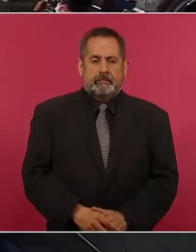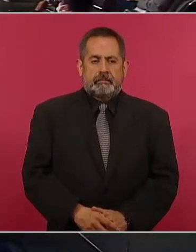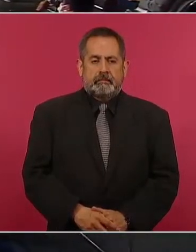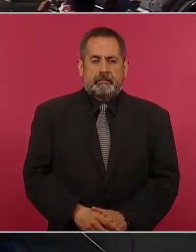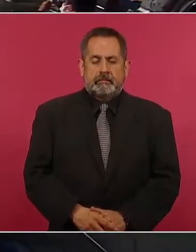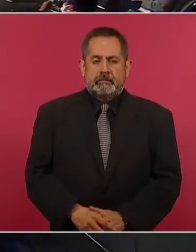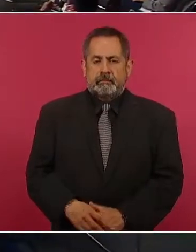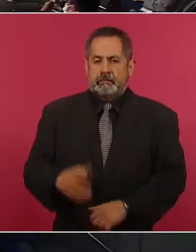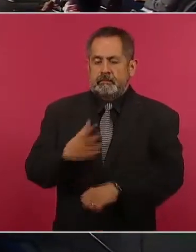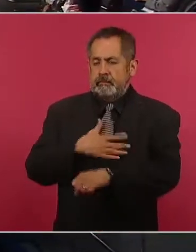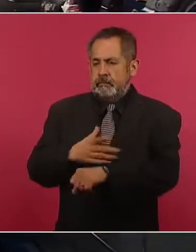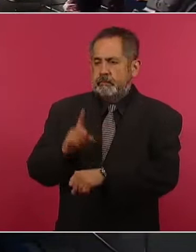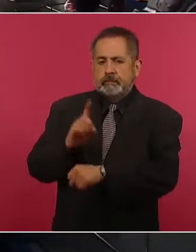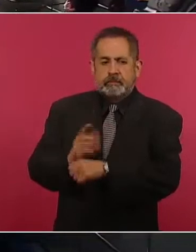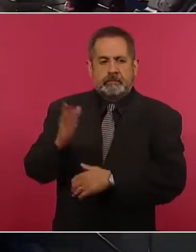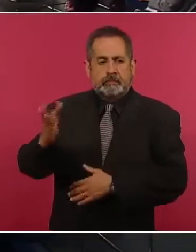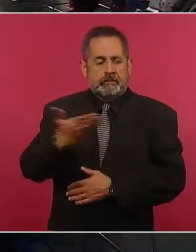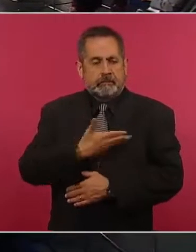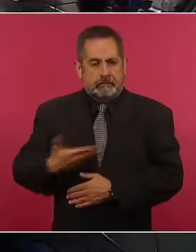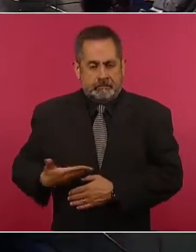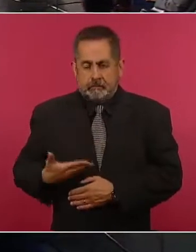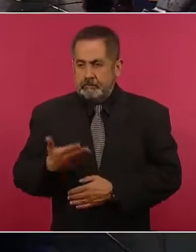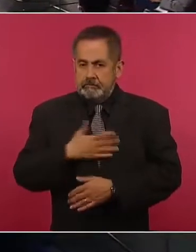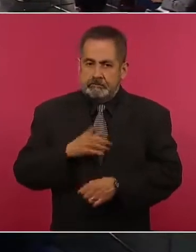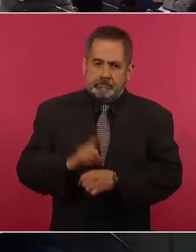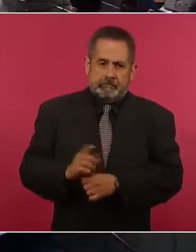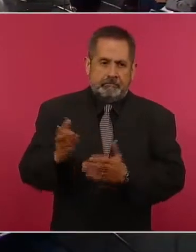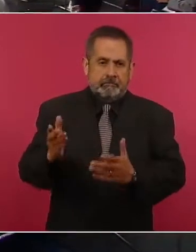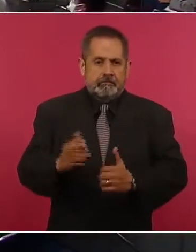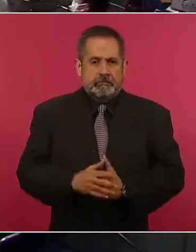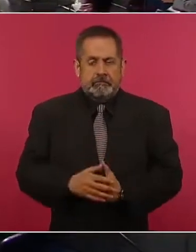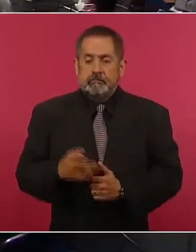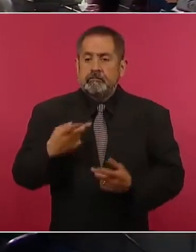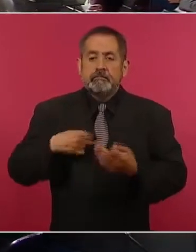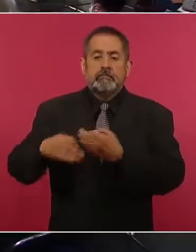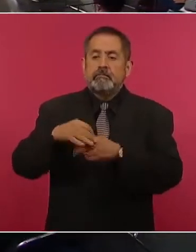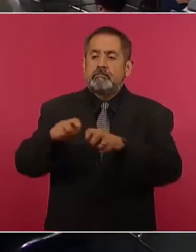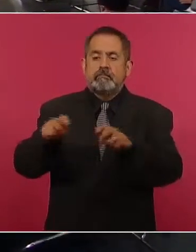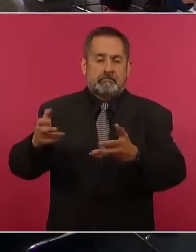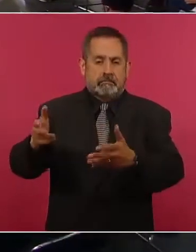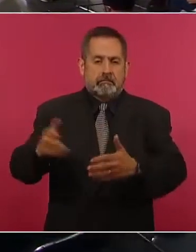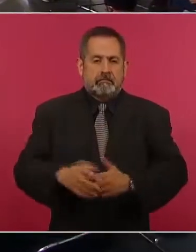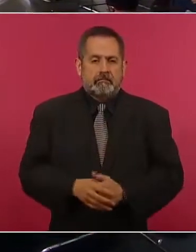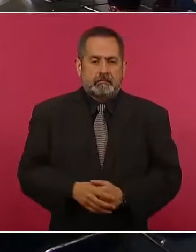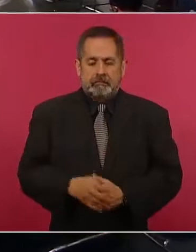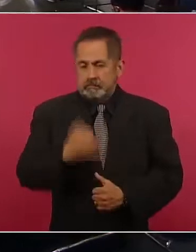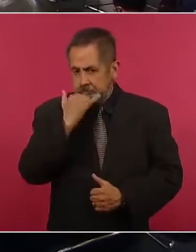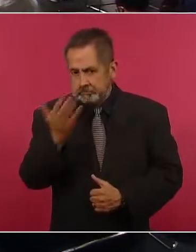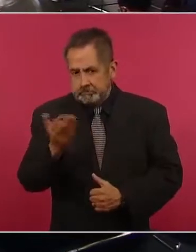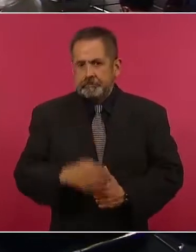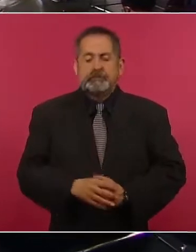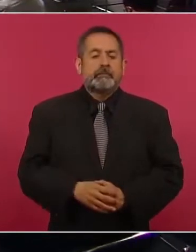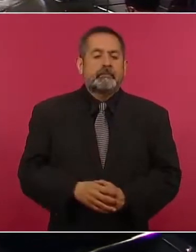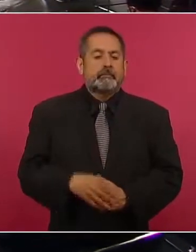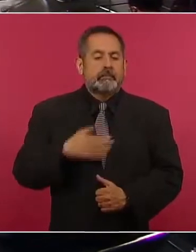Buenos días, señor presidente. Buenos días, personas del gabinete. Perdón.